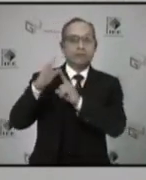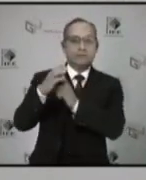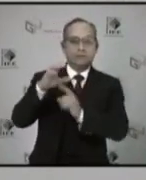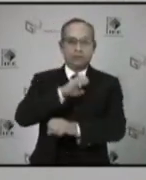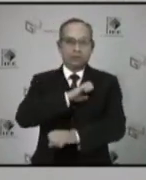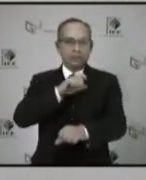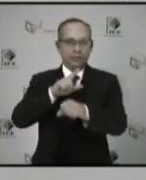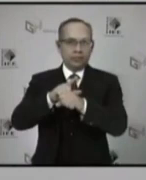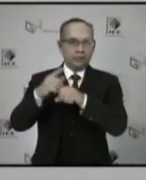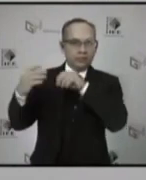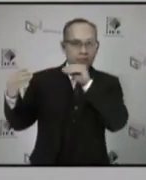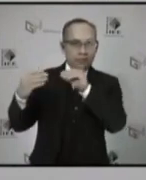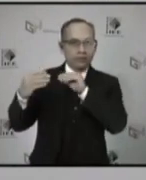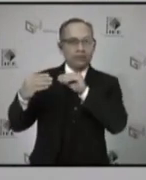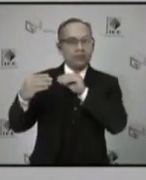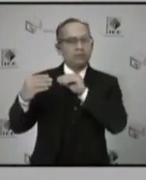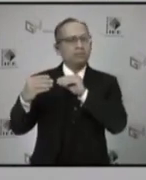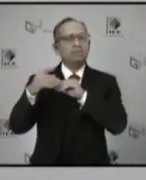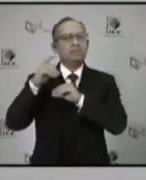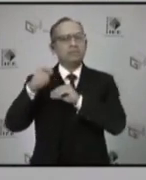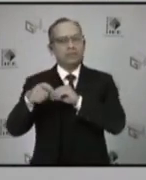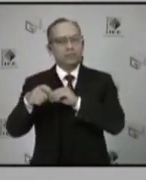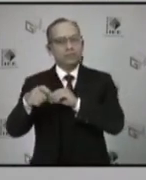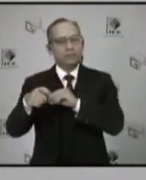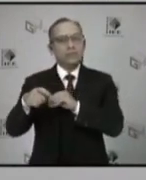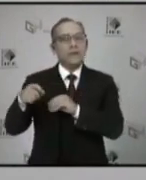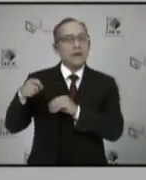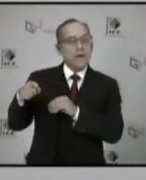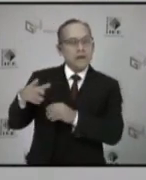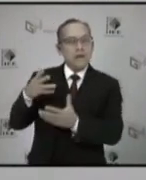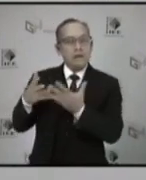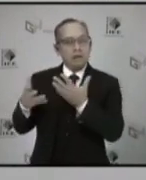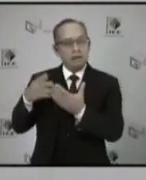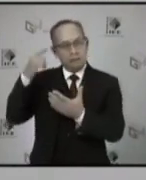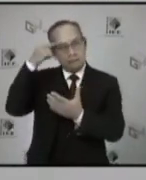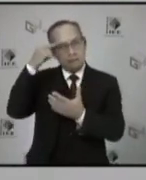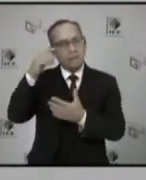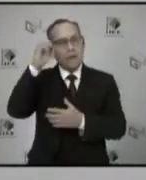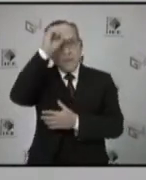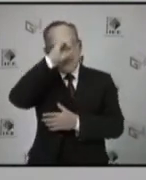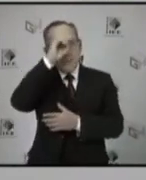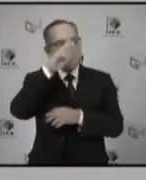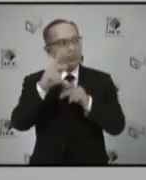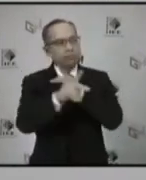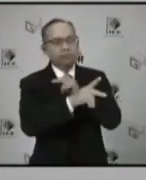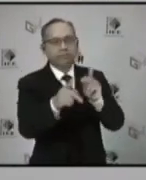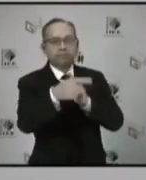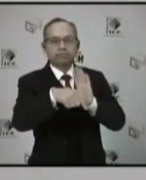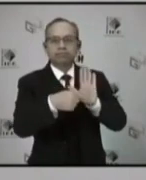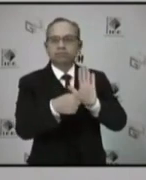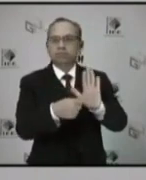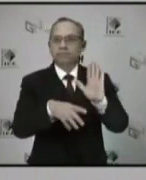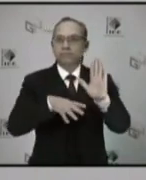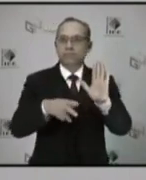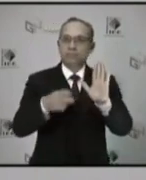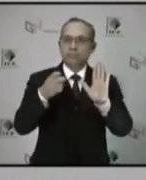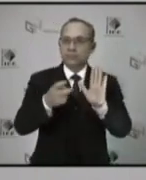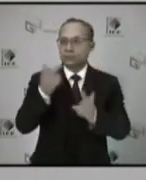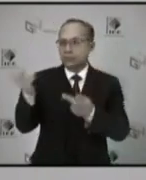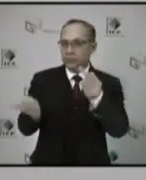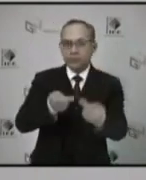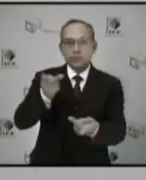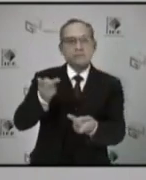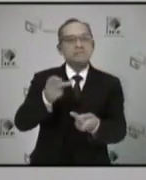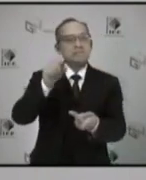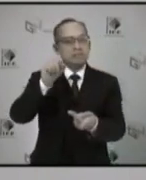ha tomado en cuenta la opinión de la ciudadanía, quien decidió los temas, así como envió las preguntas detonadoras.